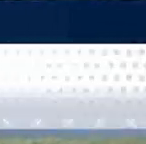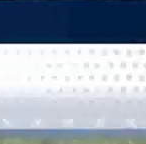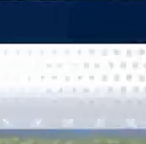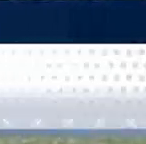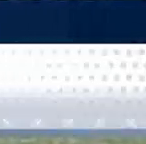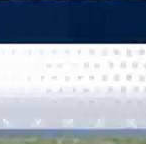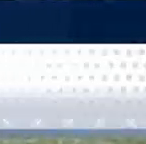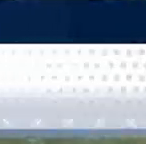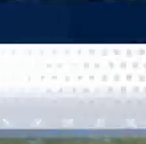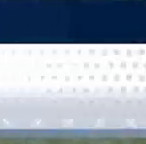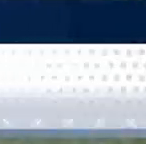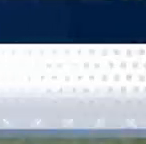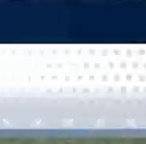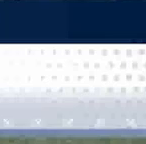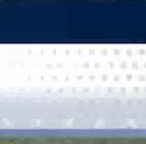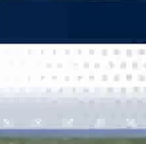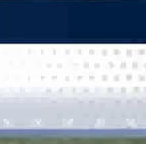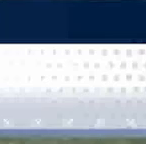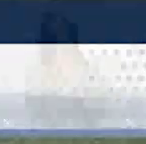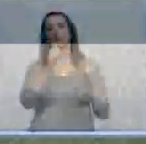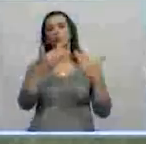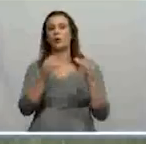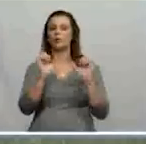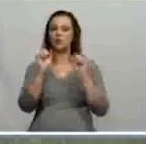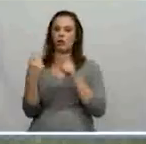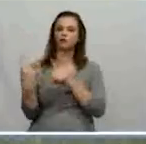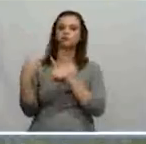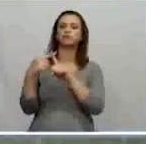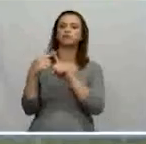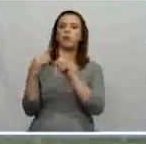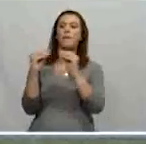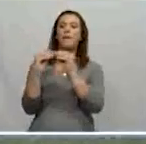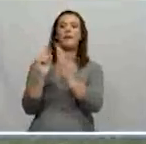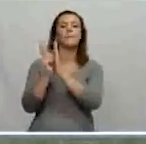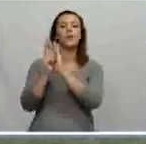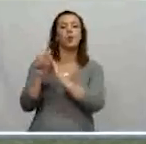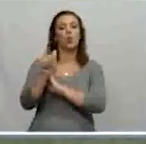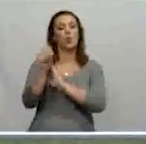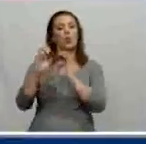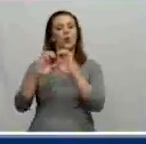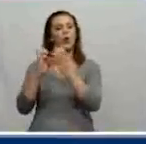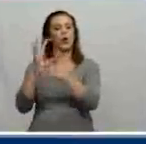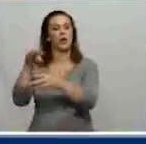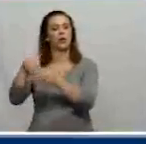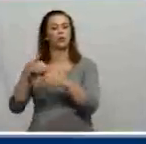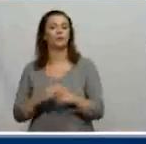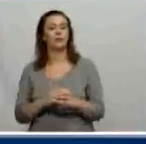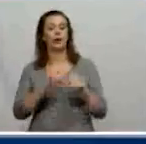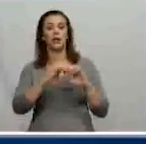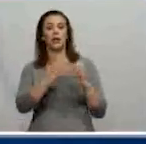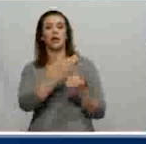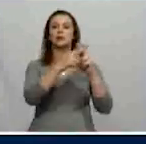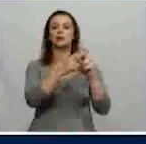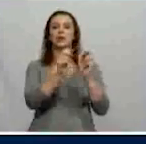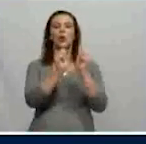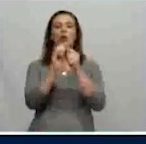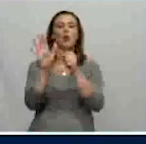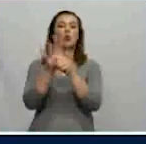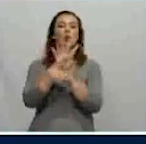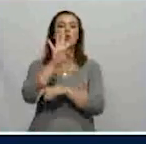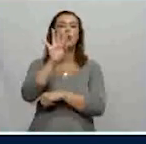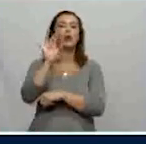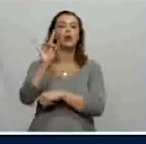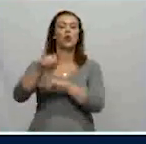han utilizado esta opción para que sus jugadores puedan sumar más minutos en otros equipos. El Club Sport Herediano es quien más,